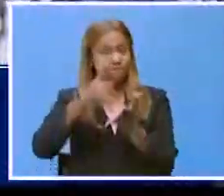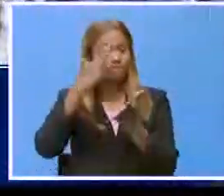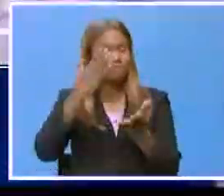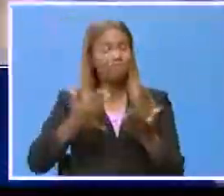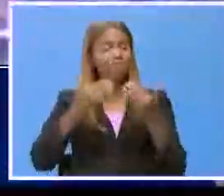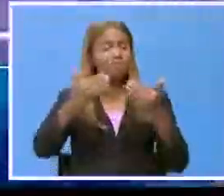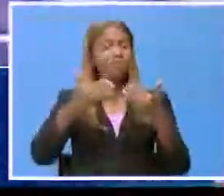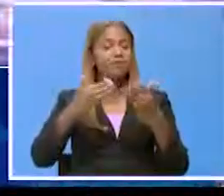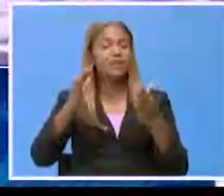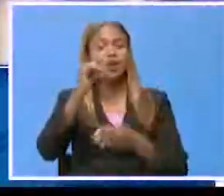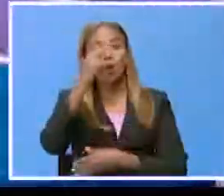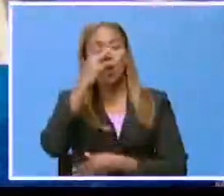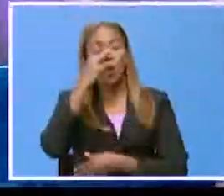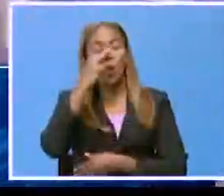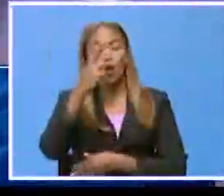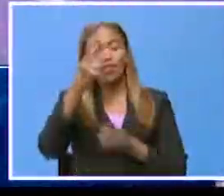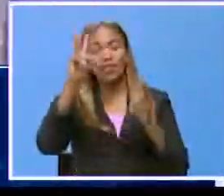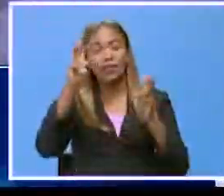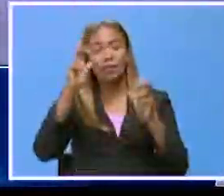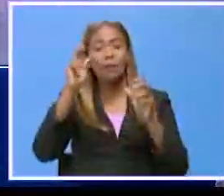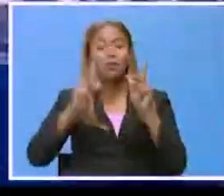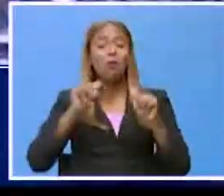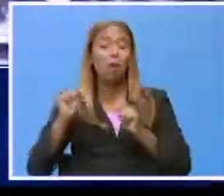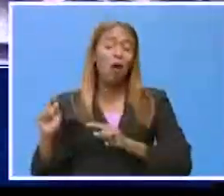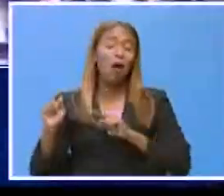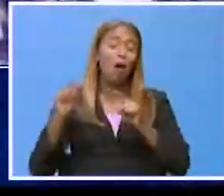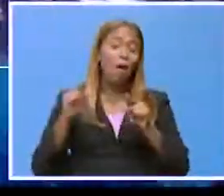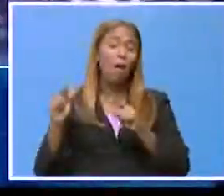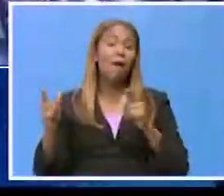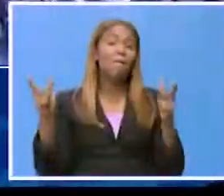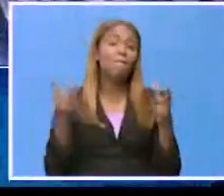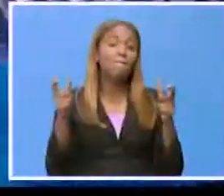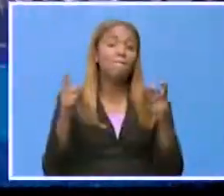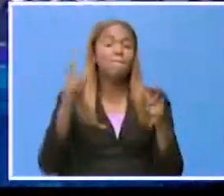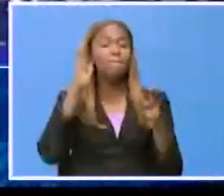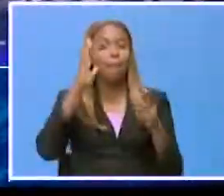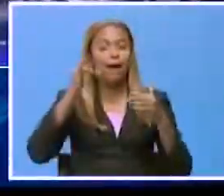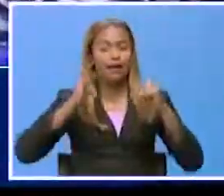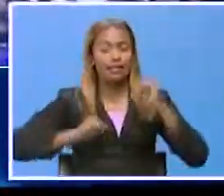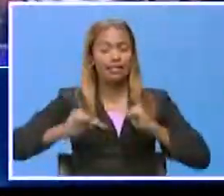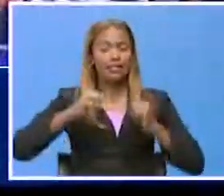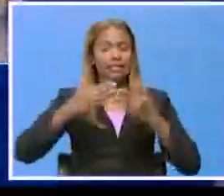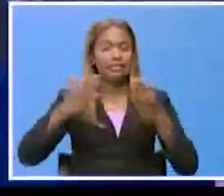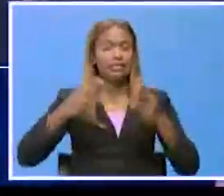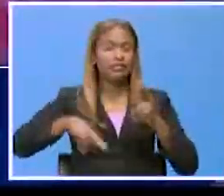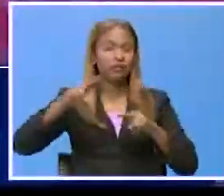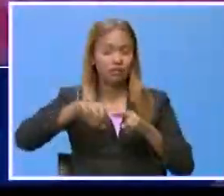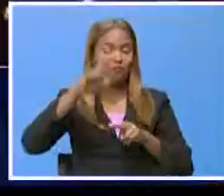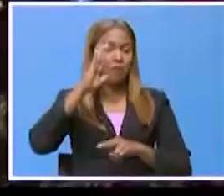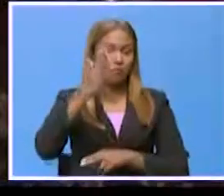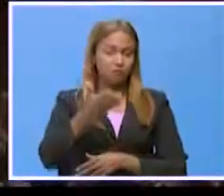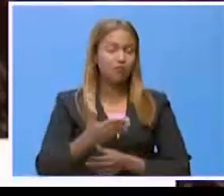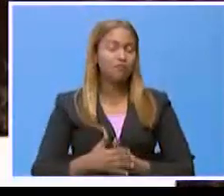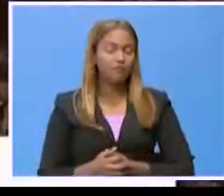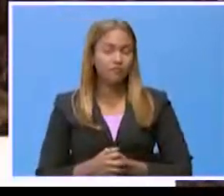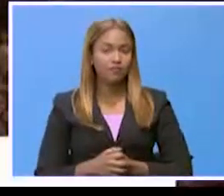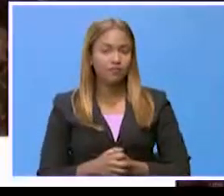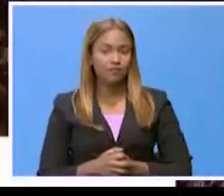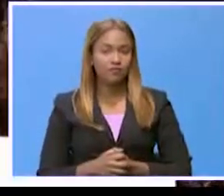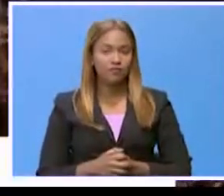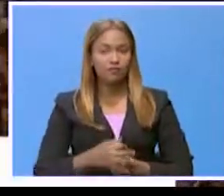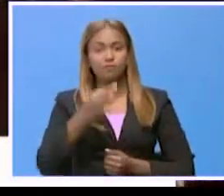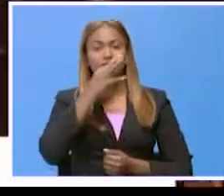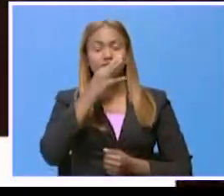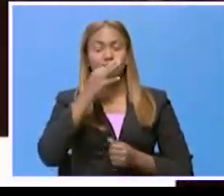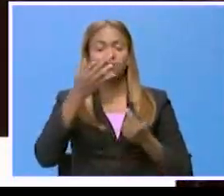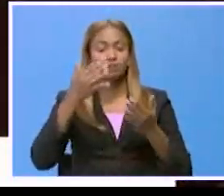llevado a cabo en junio en formato semipresencial y tendrá el teatro nacional como escenario principal la próxima gala